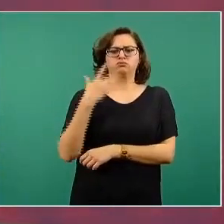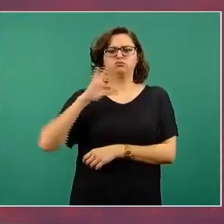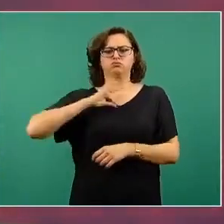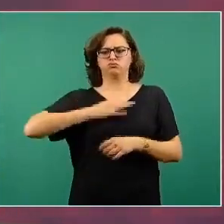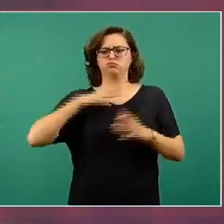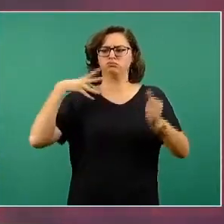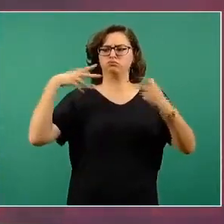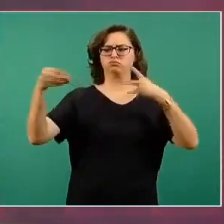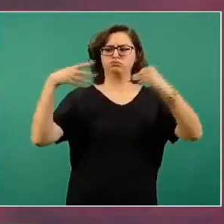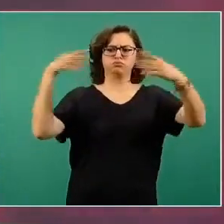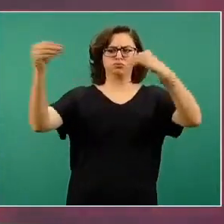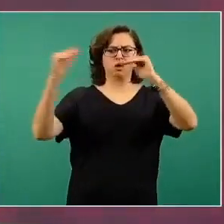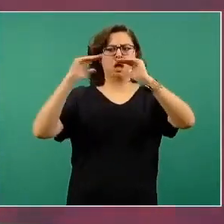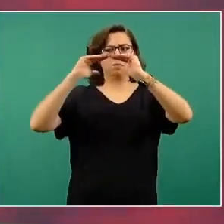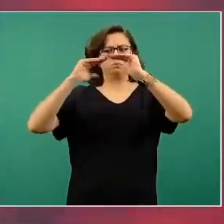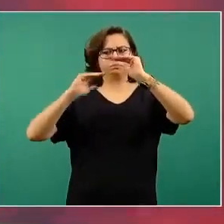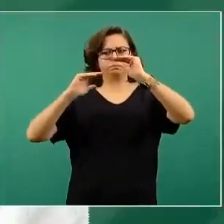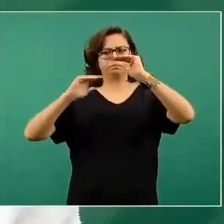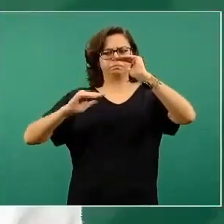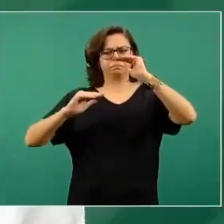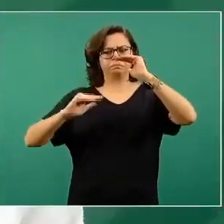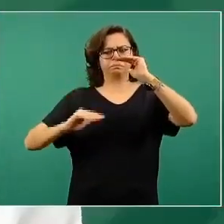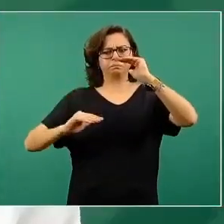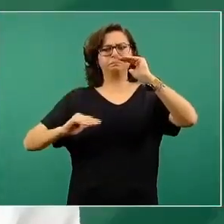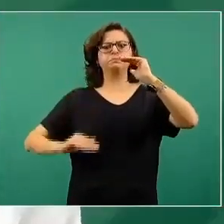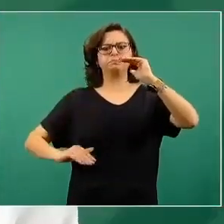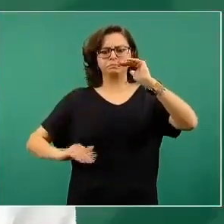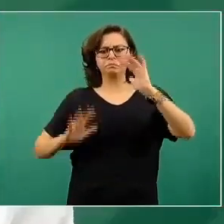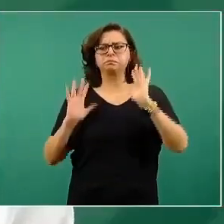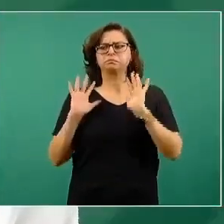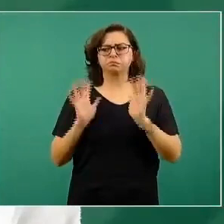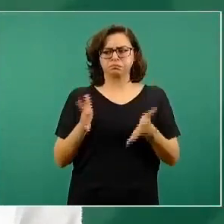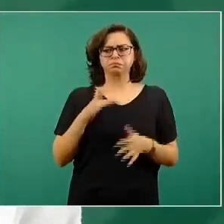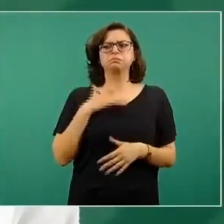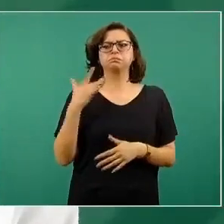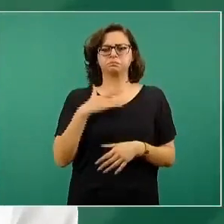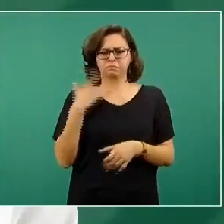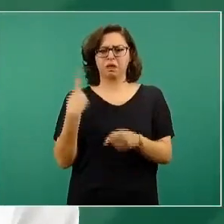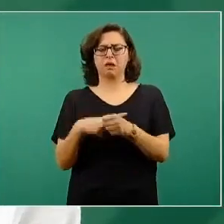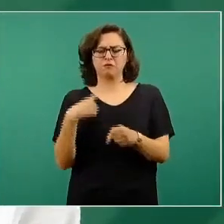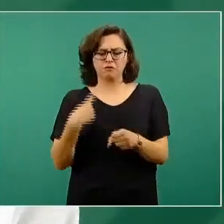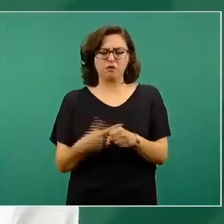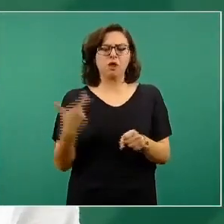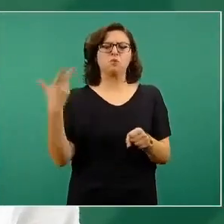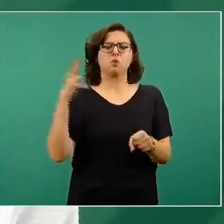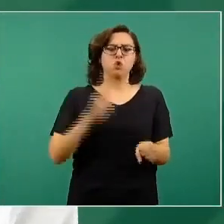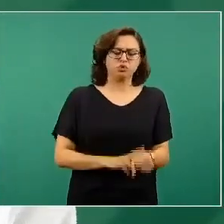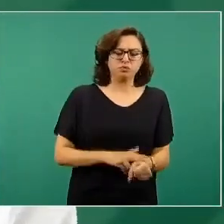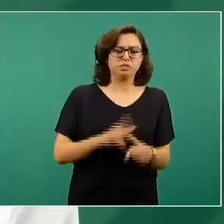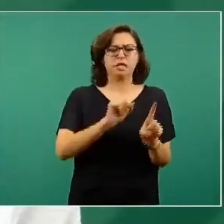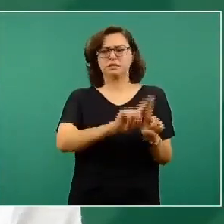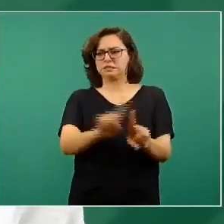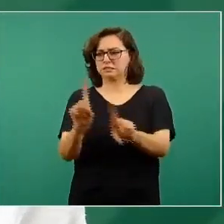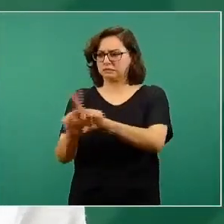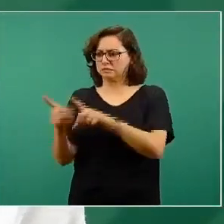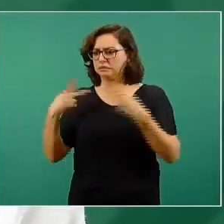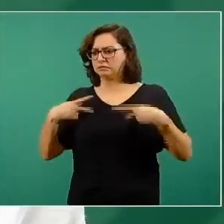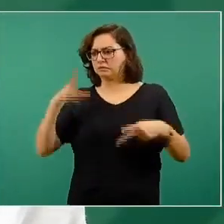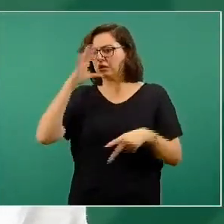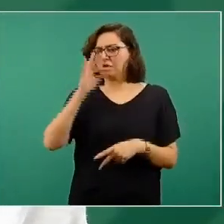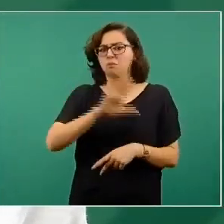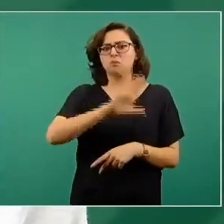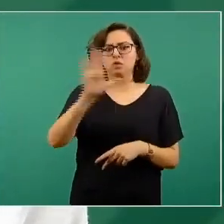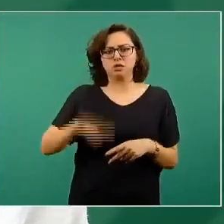tendencia al descenso, de una tendencia a la reducción en el número de casos, enfermos, hospitalizados y desde luego de